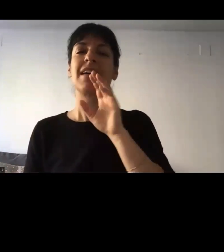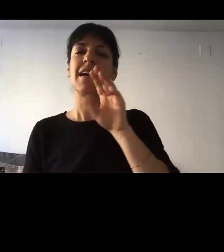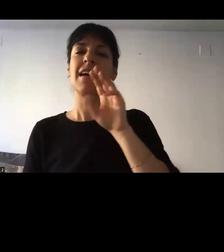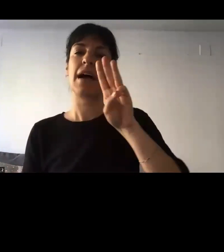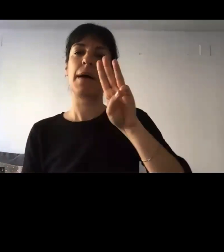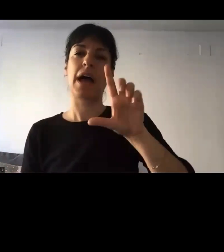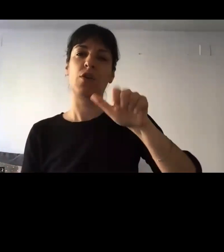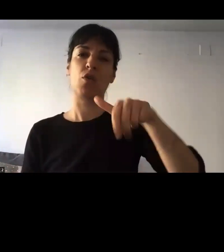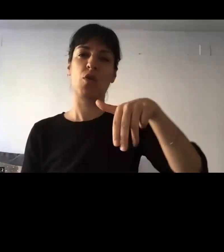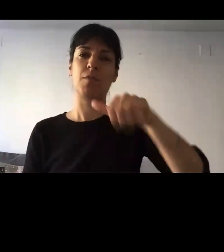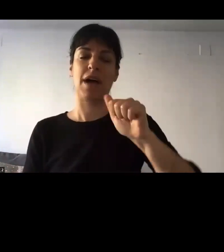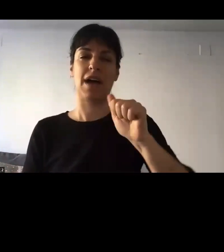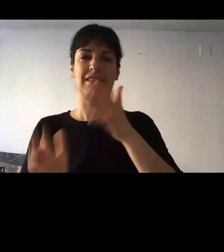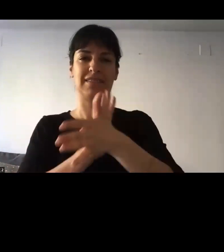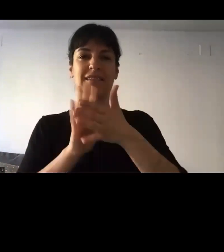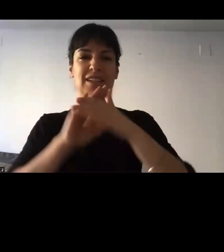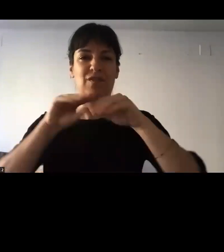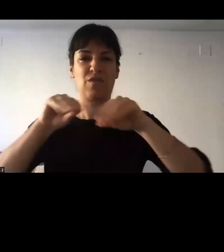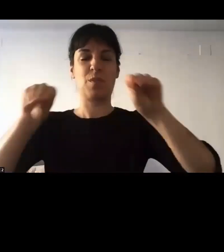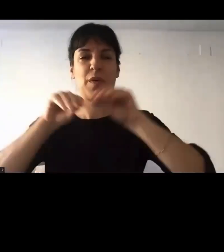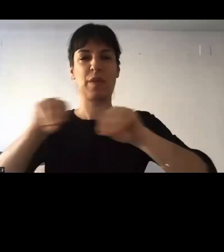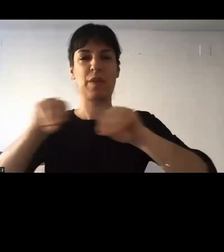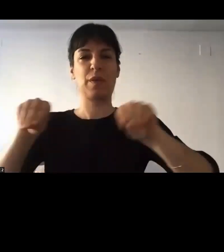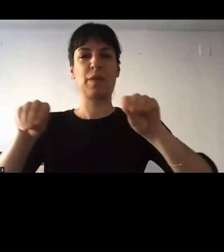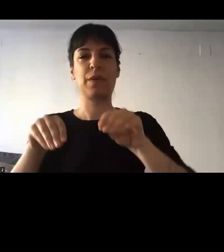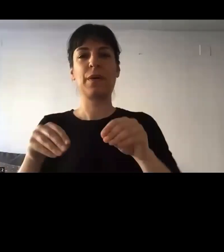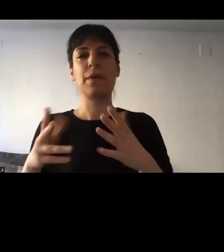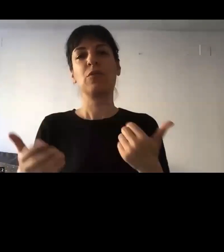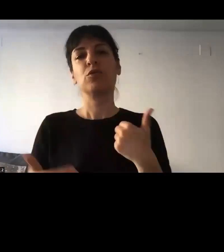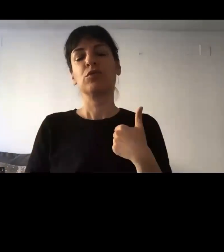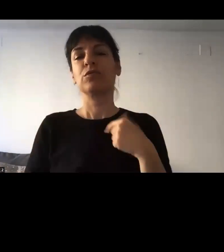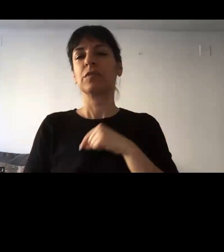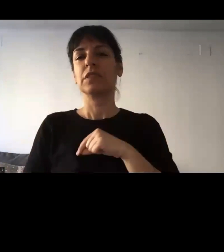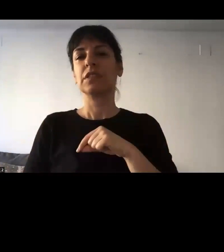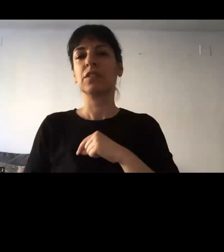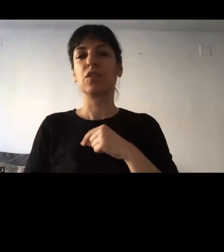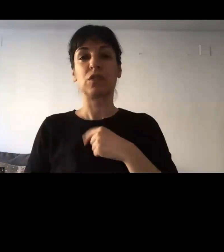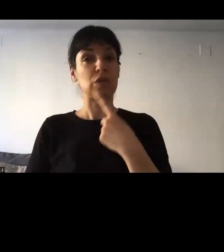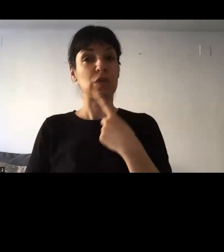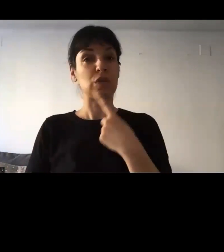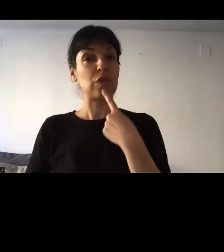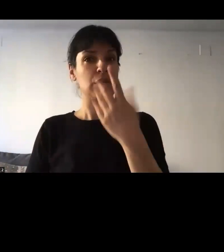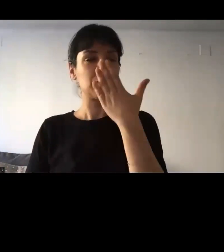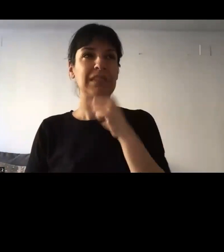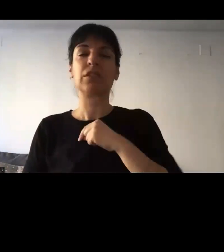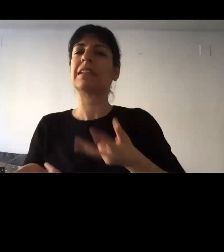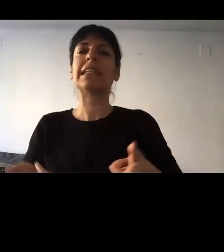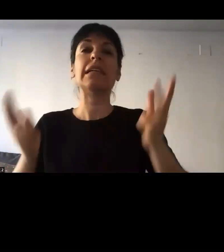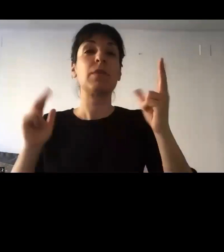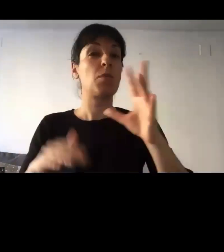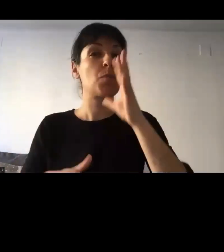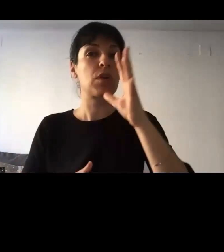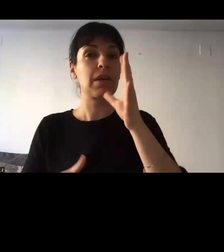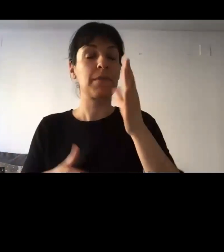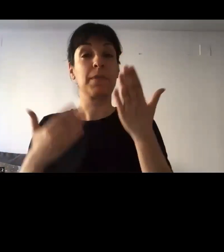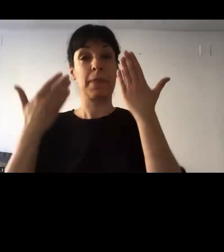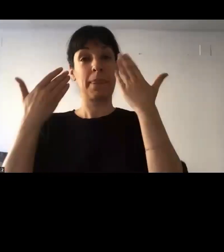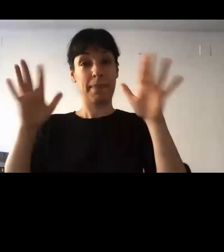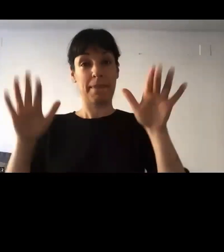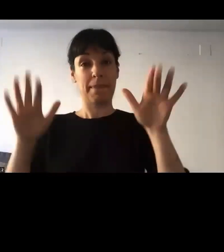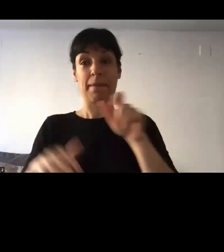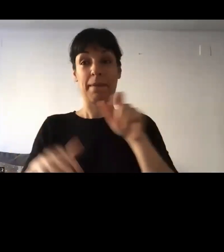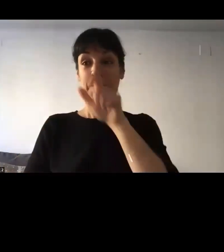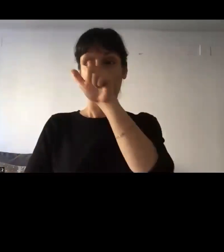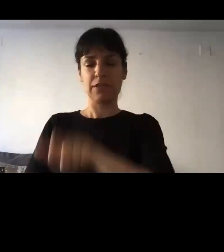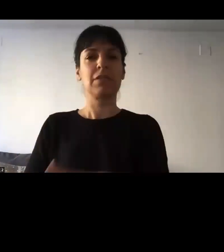la formación que os ha dado, pero yo me siento cuando os digo que me siento muy libre es porque aunque haya una persona con la que